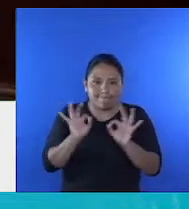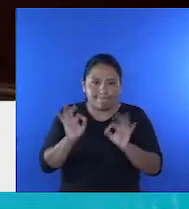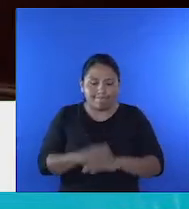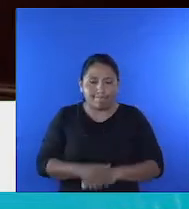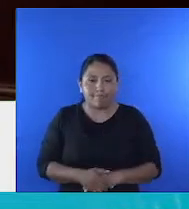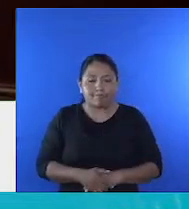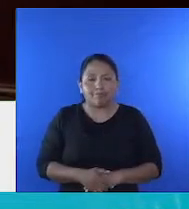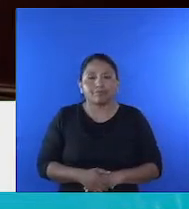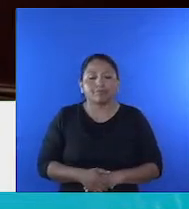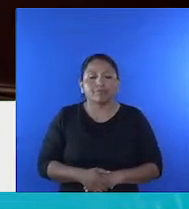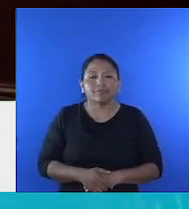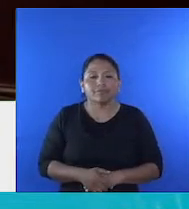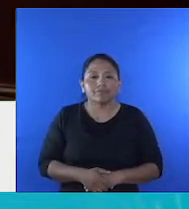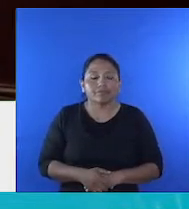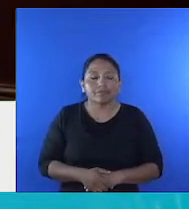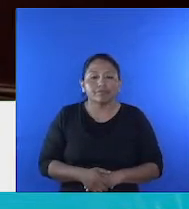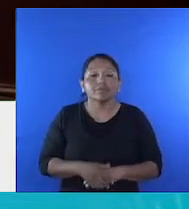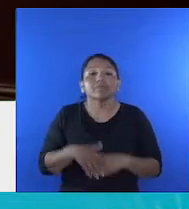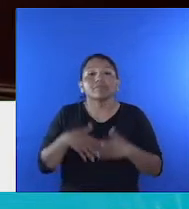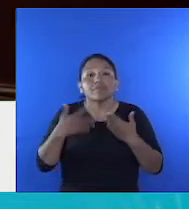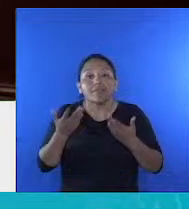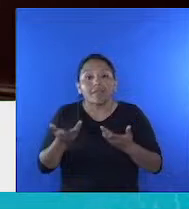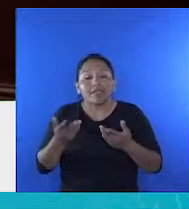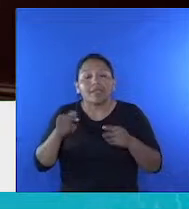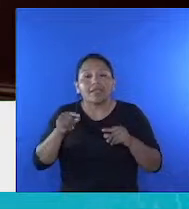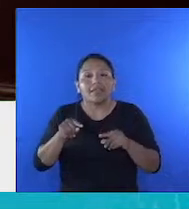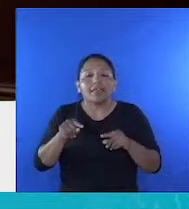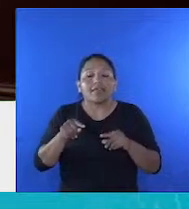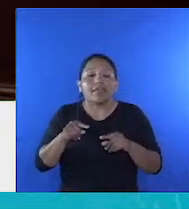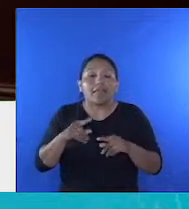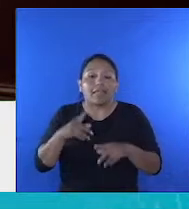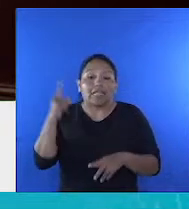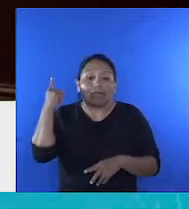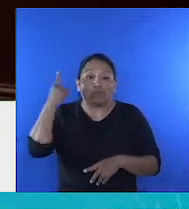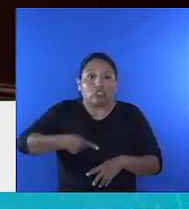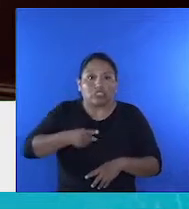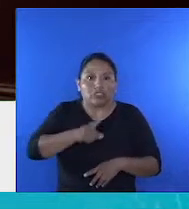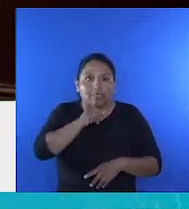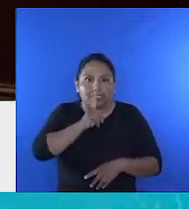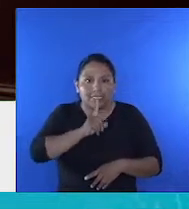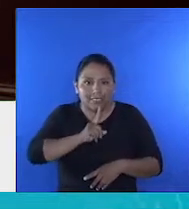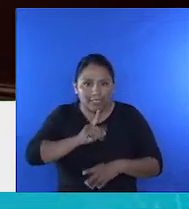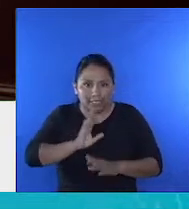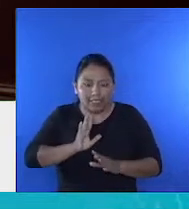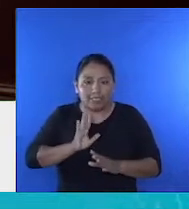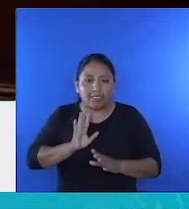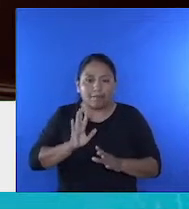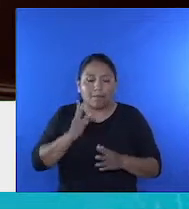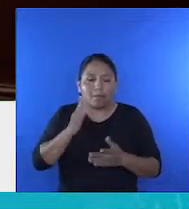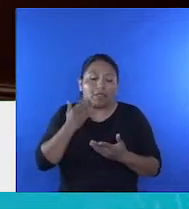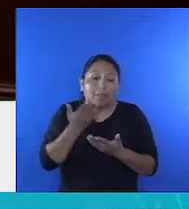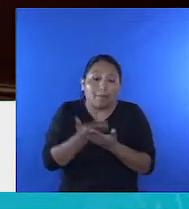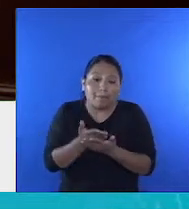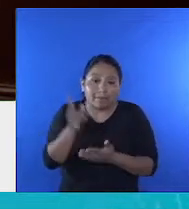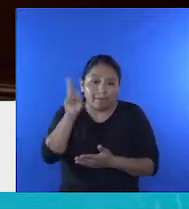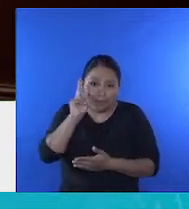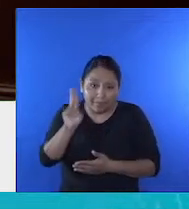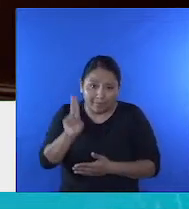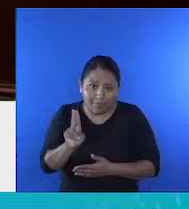Incluso, digamos, llega a tal punto la imposición del silencio que voy a pedir